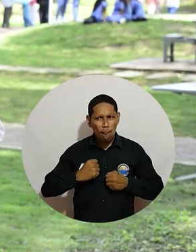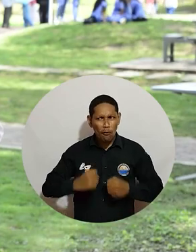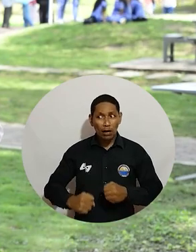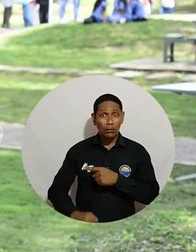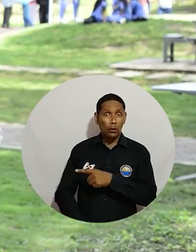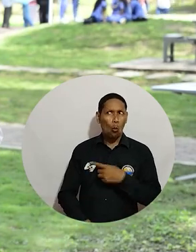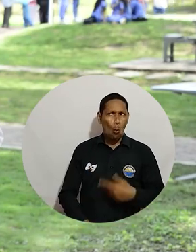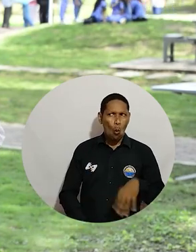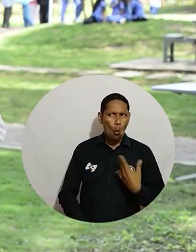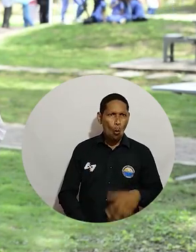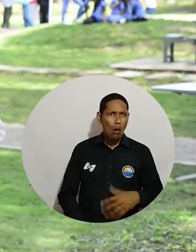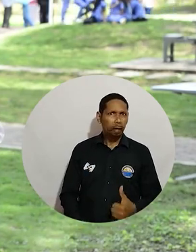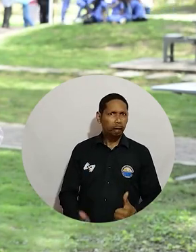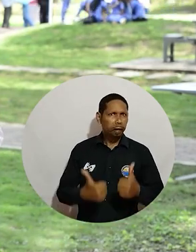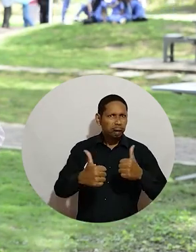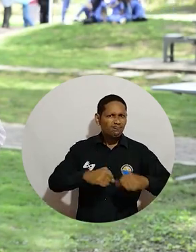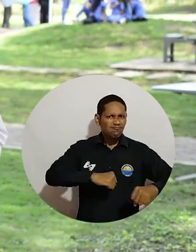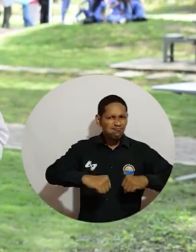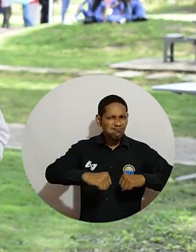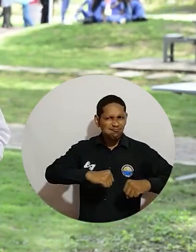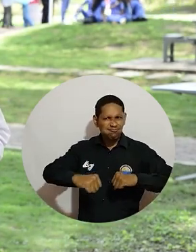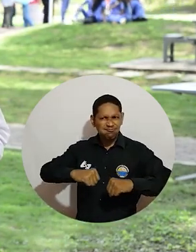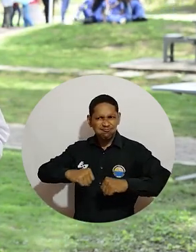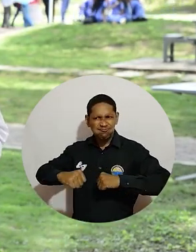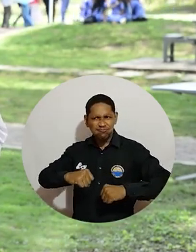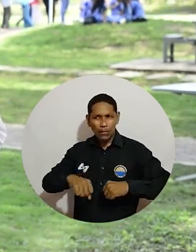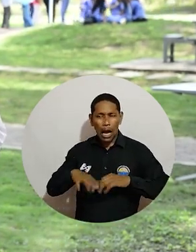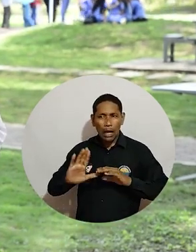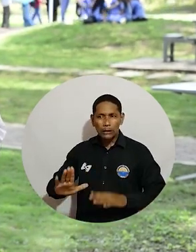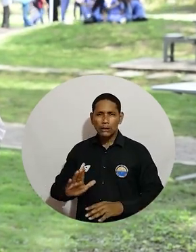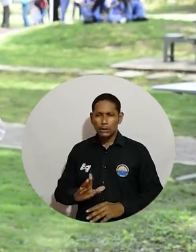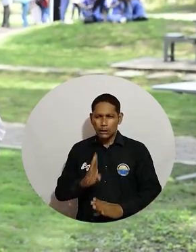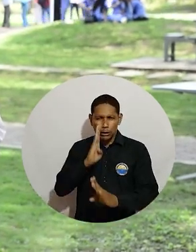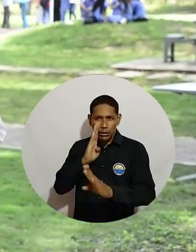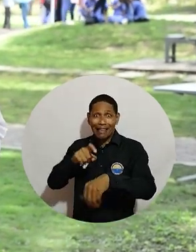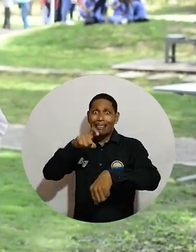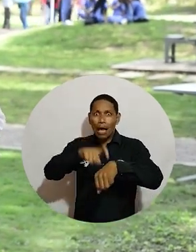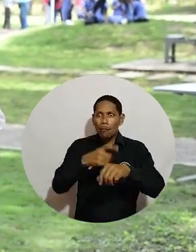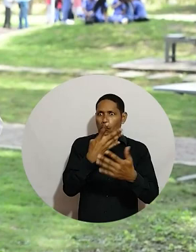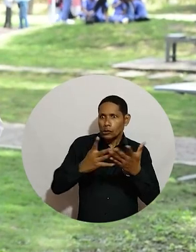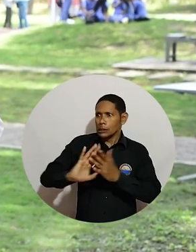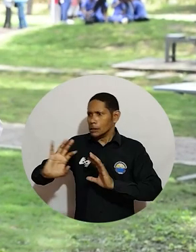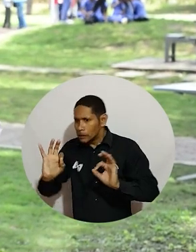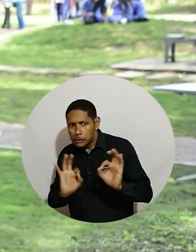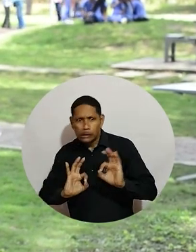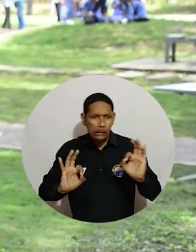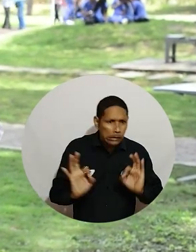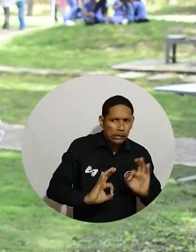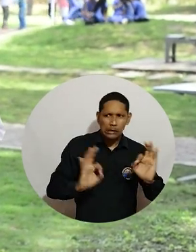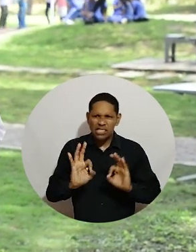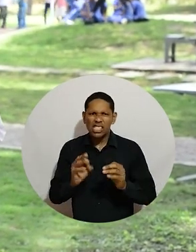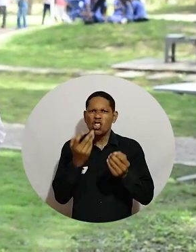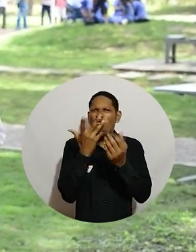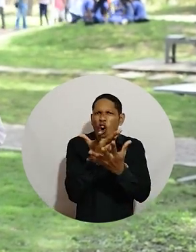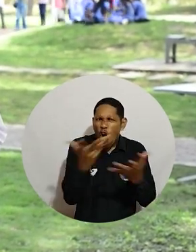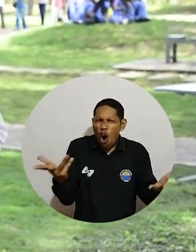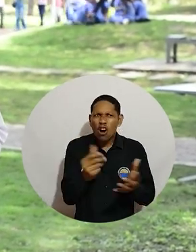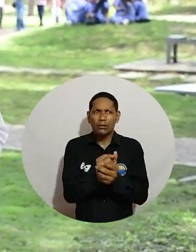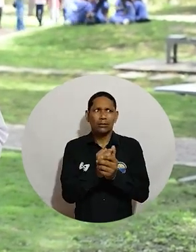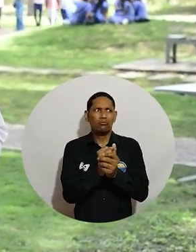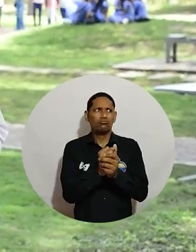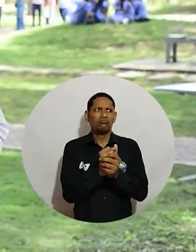el sacrificio, su tolerancia, su dedicación y su repartición de tiempo, porque